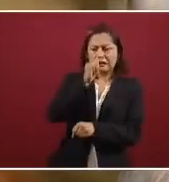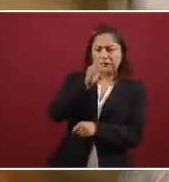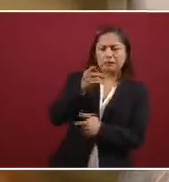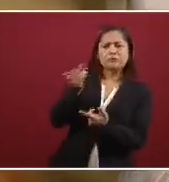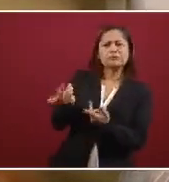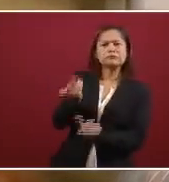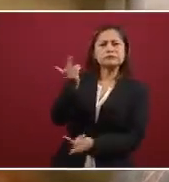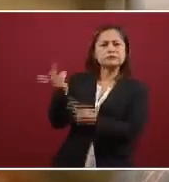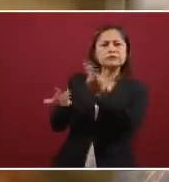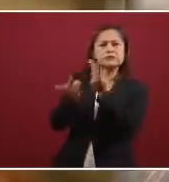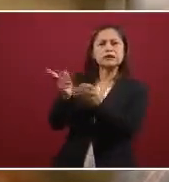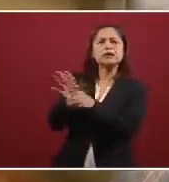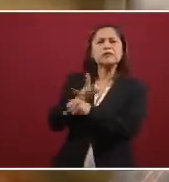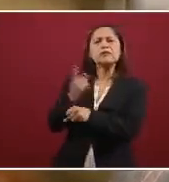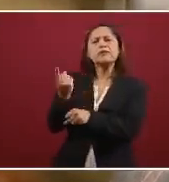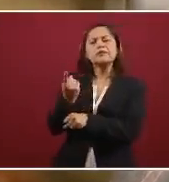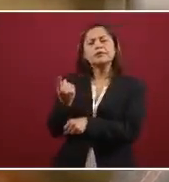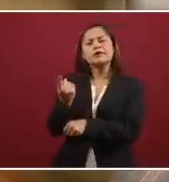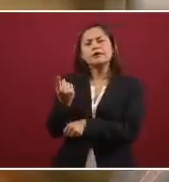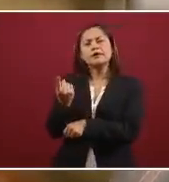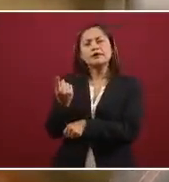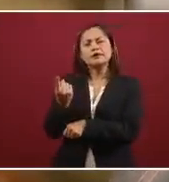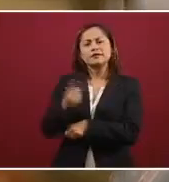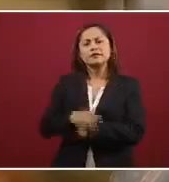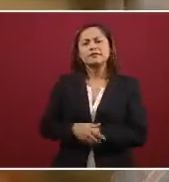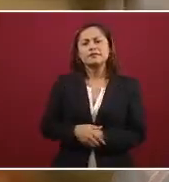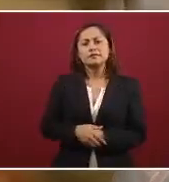invitó al gobernador a